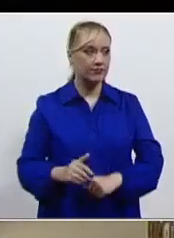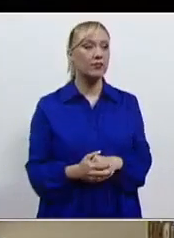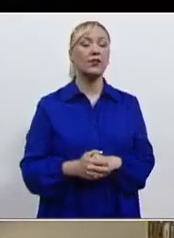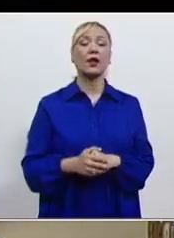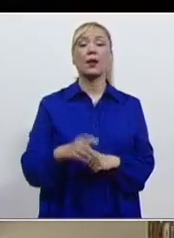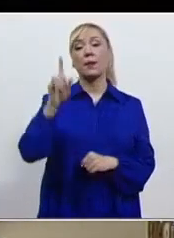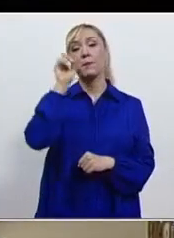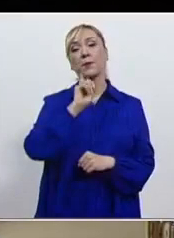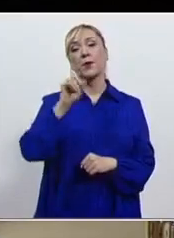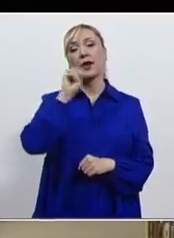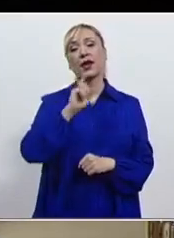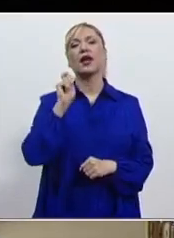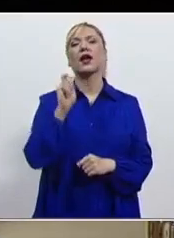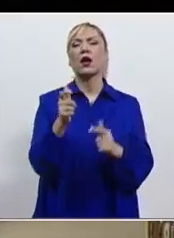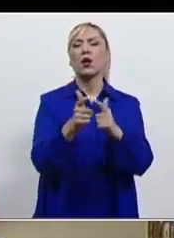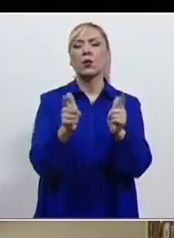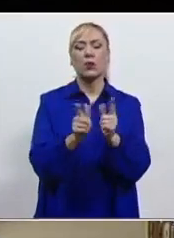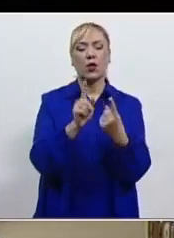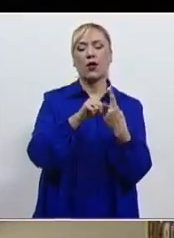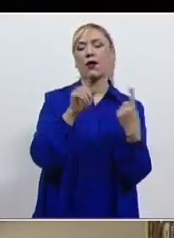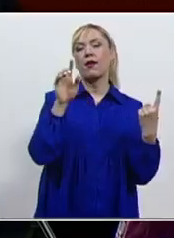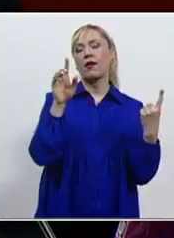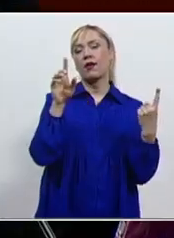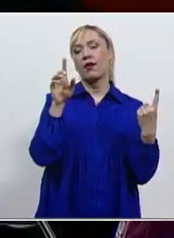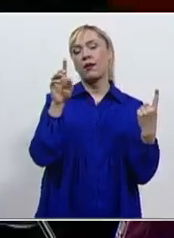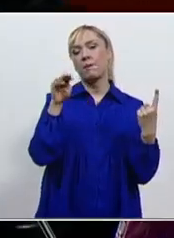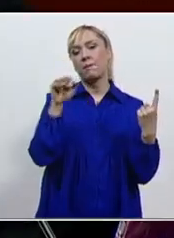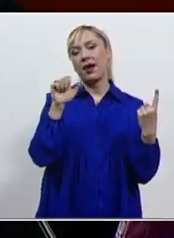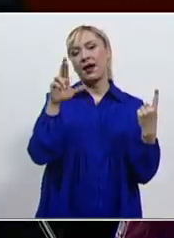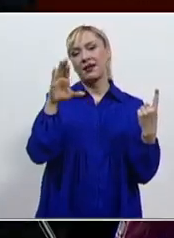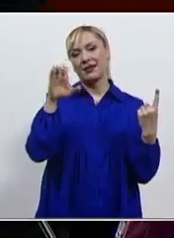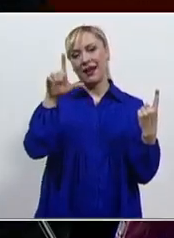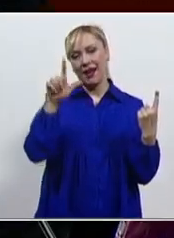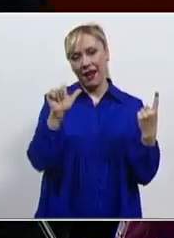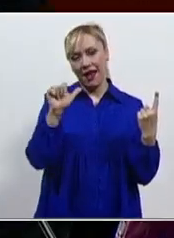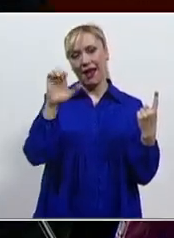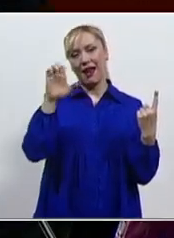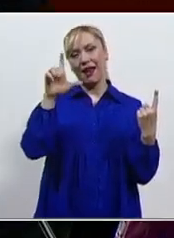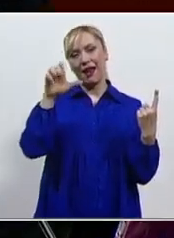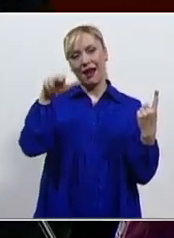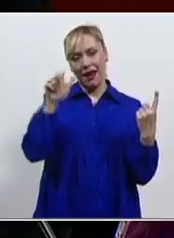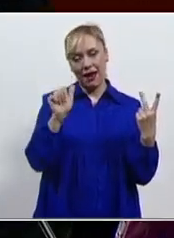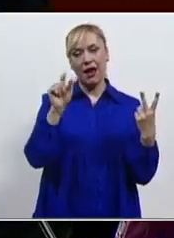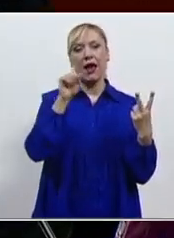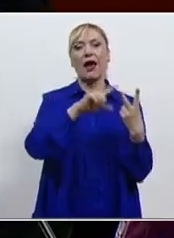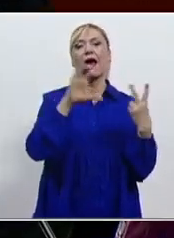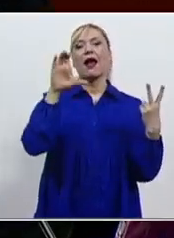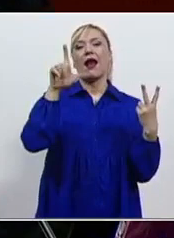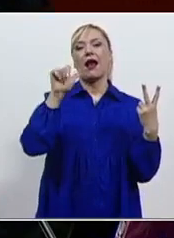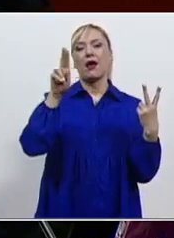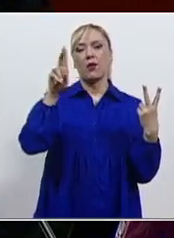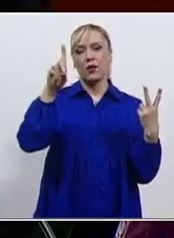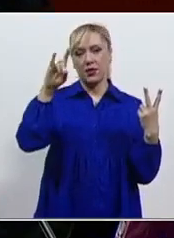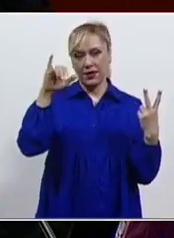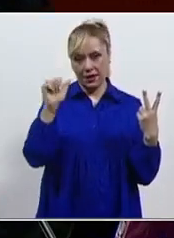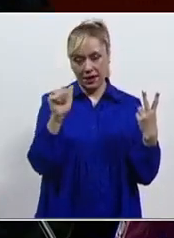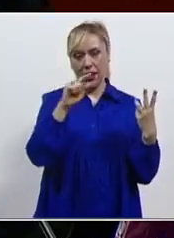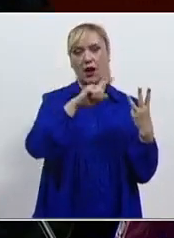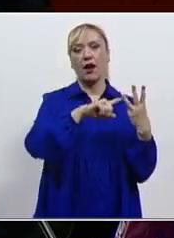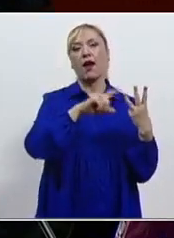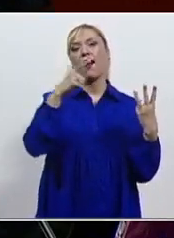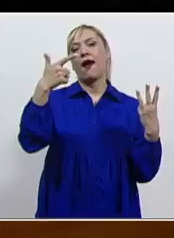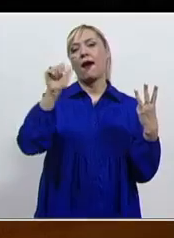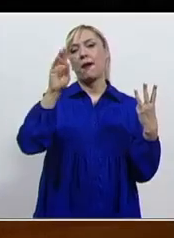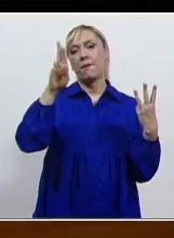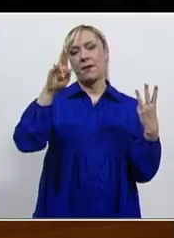de mujeres está integrada por Fernández Domínguez Marcela Elena, Valle Aguilas Ocho Claudia y Villafuerte Coello